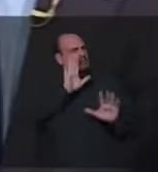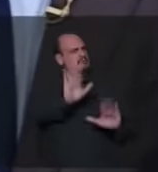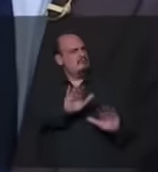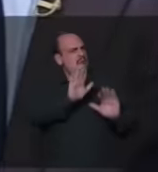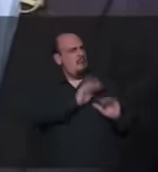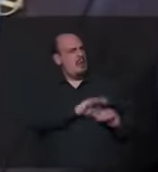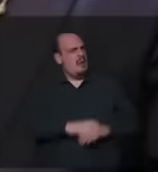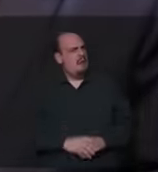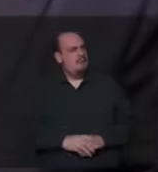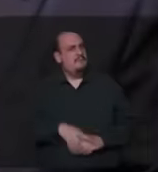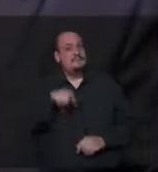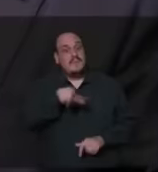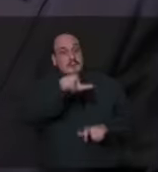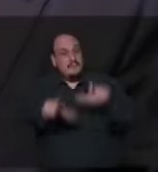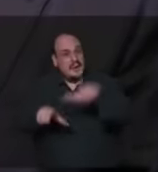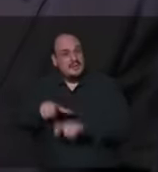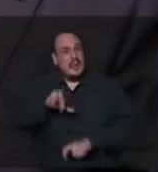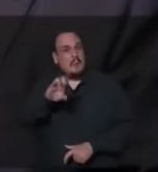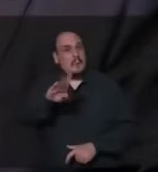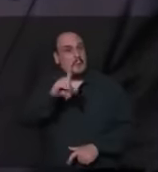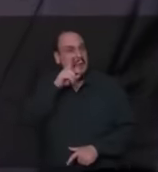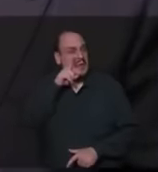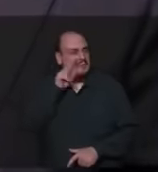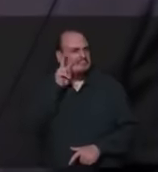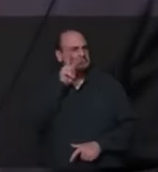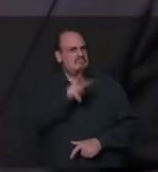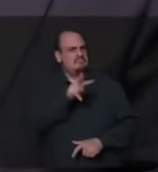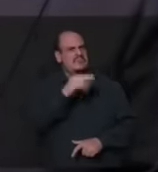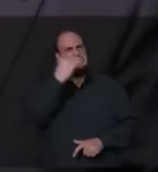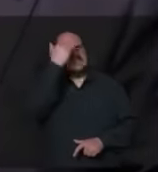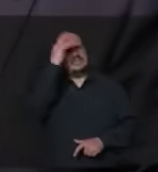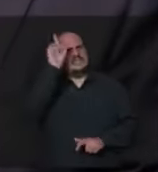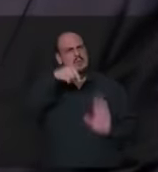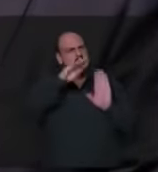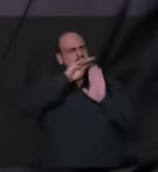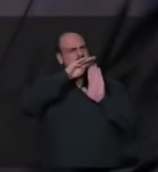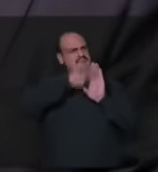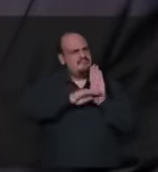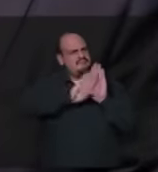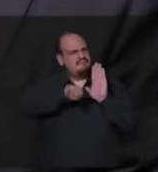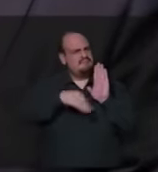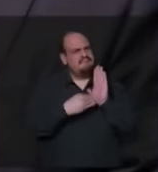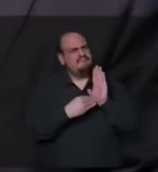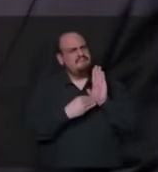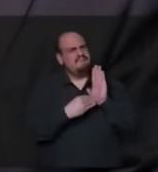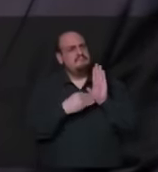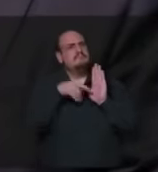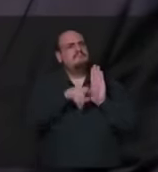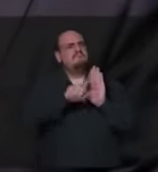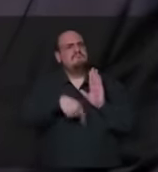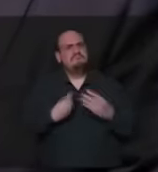cuando uno mira el producto per cápita, Argentina está 15% por debajo. Y eso en realidad